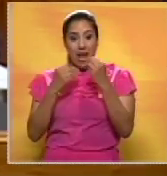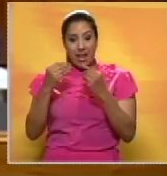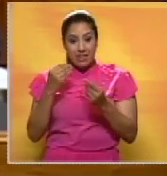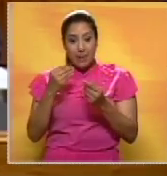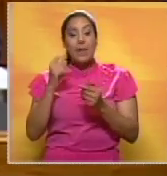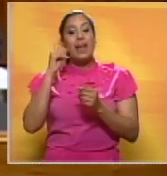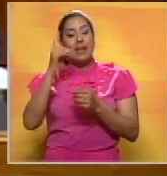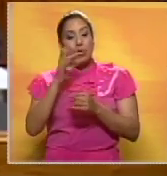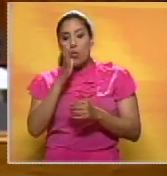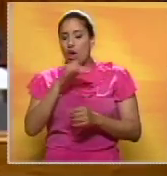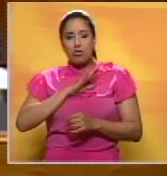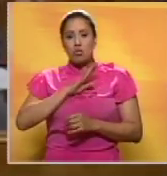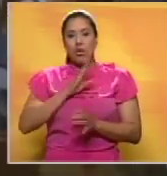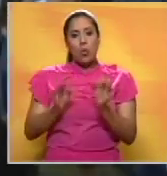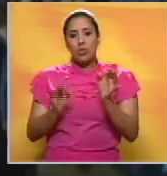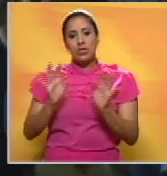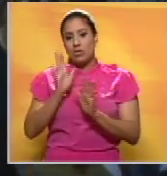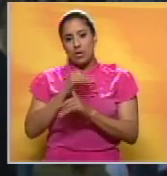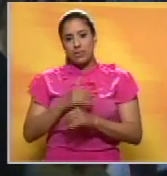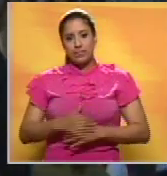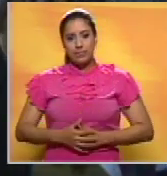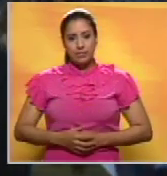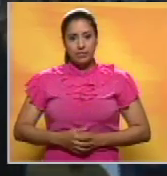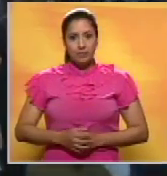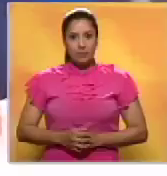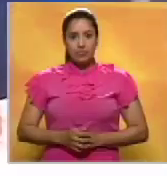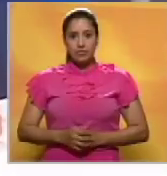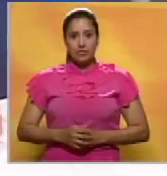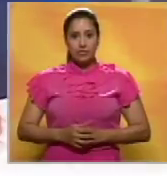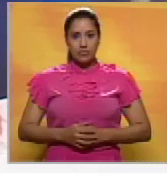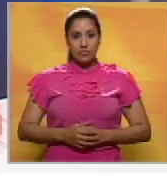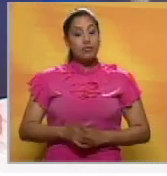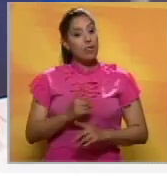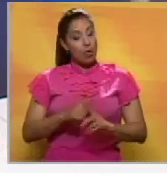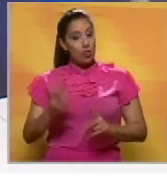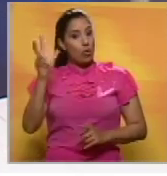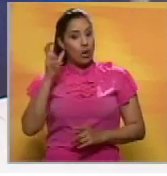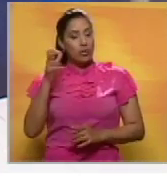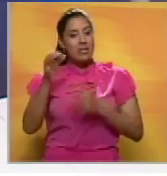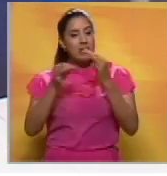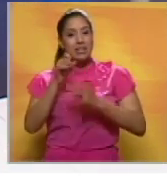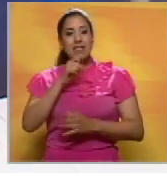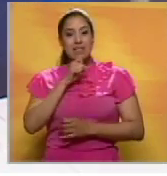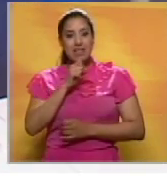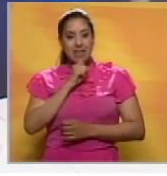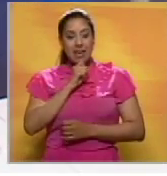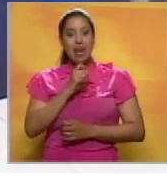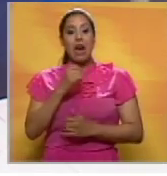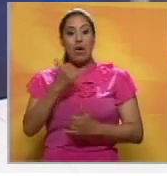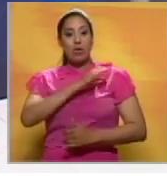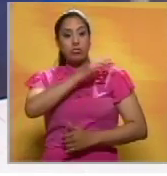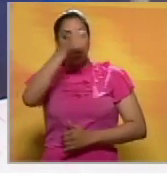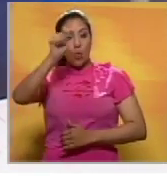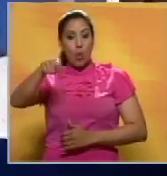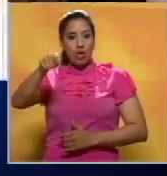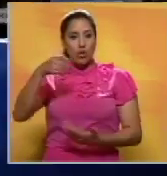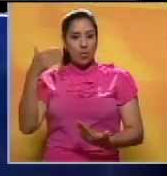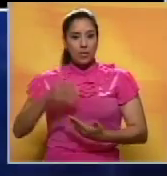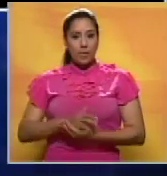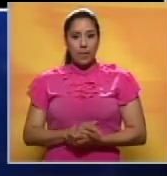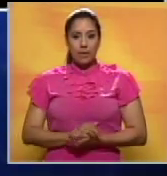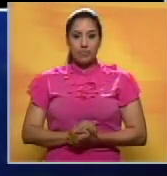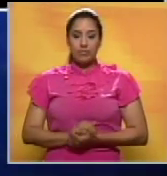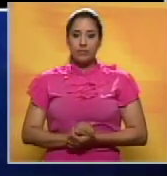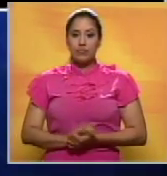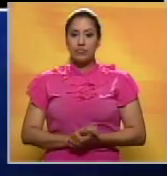sucedido, aseguró no tener justificación. Bien, vamos a escuchar declaraciones del magistrado Michael Moreno.